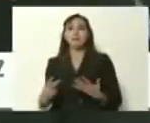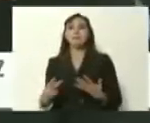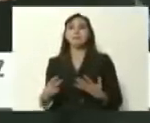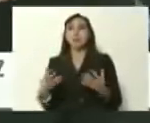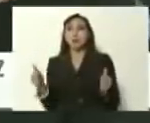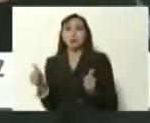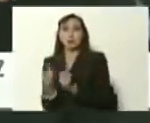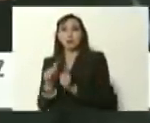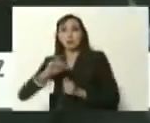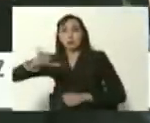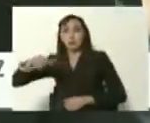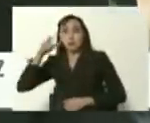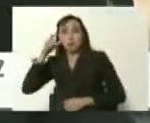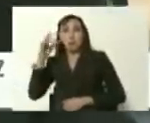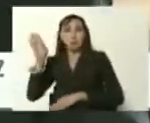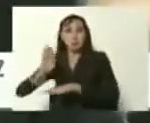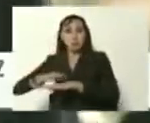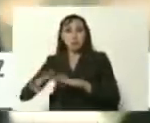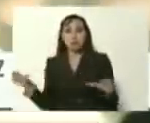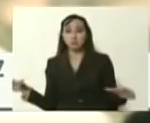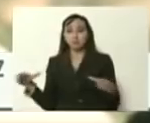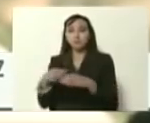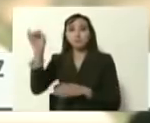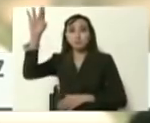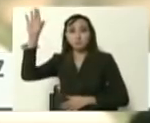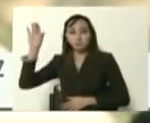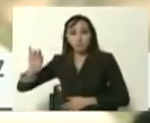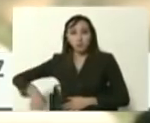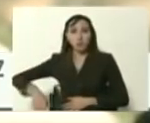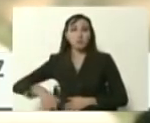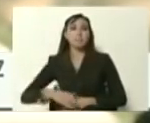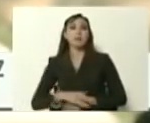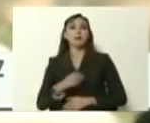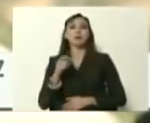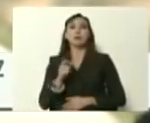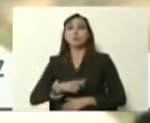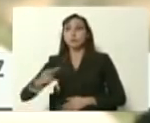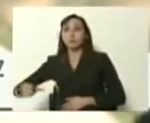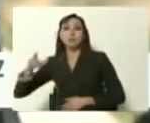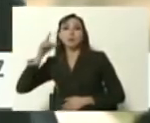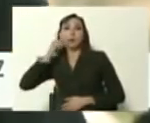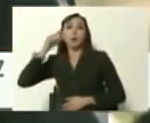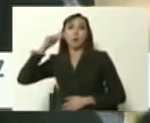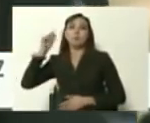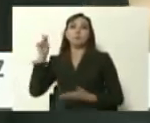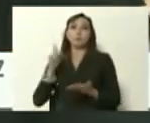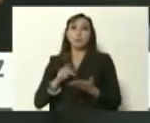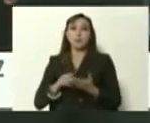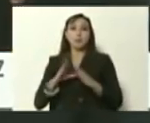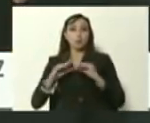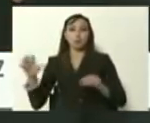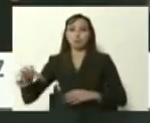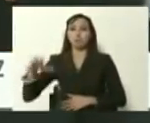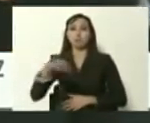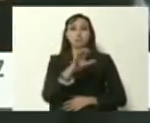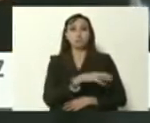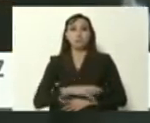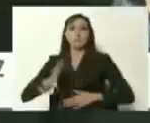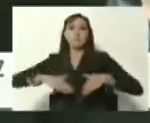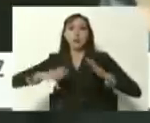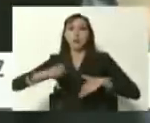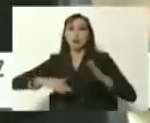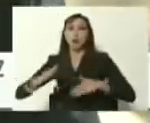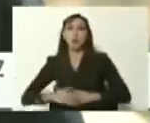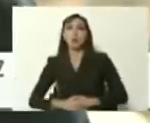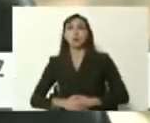Miranda nos convocó a un conjunto de pastores y pastoras que están presentes de todas las regiones, de Barlovento,